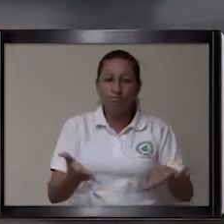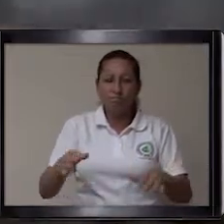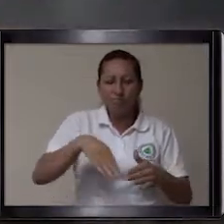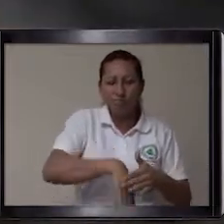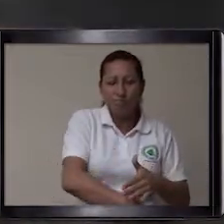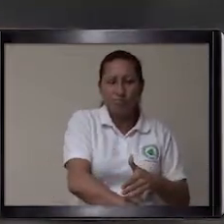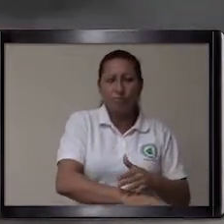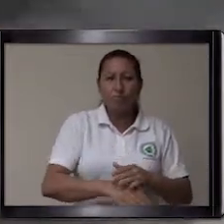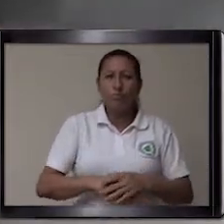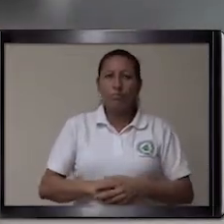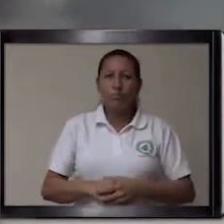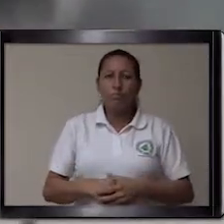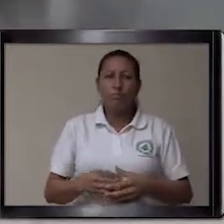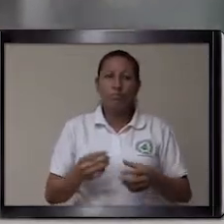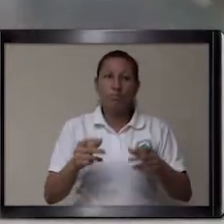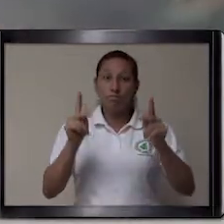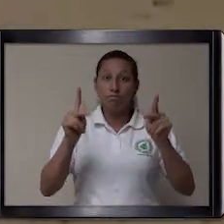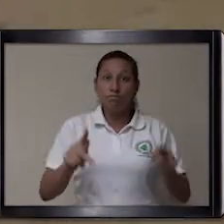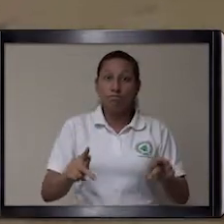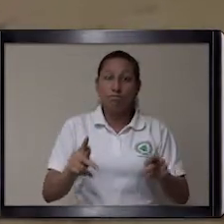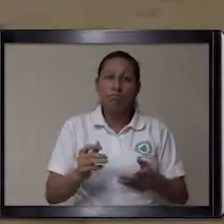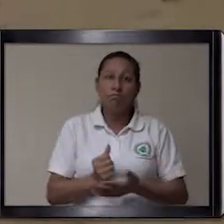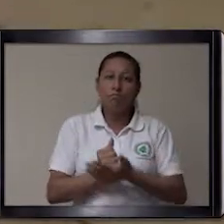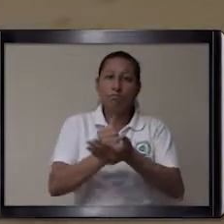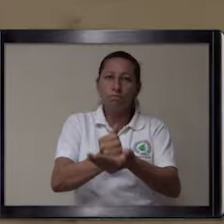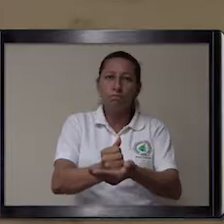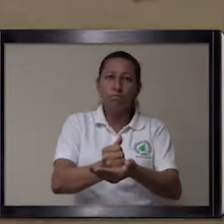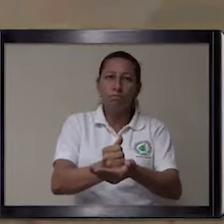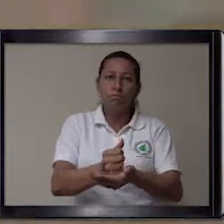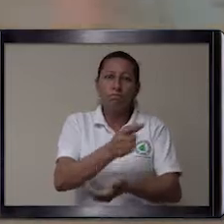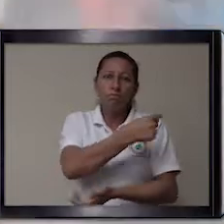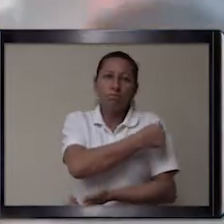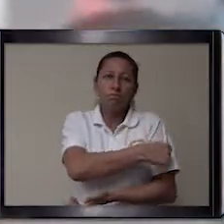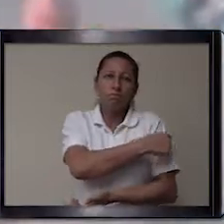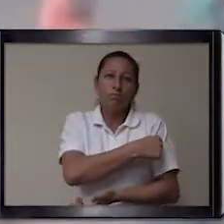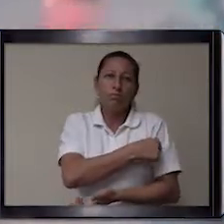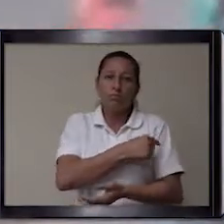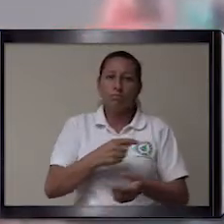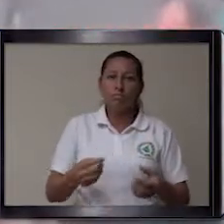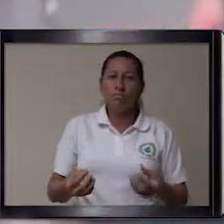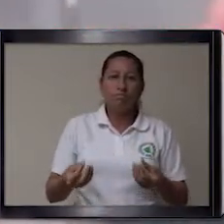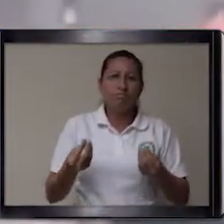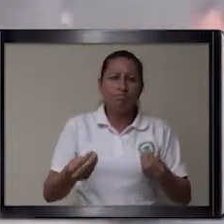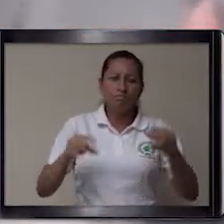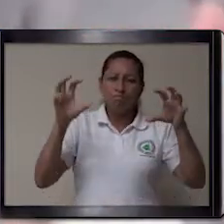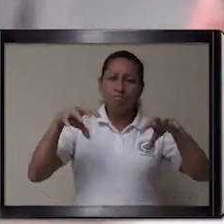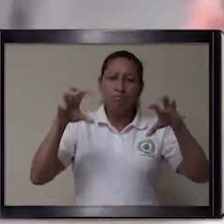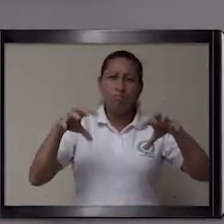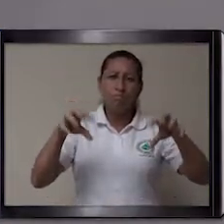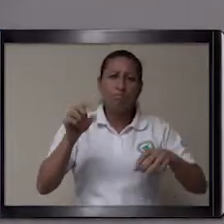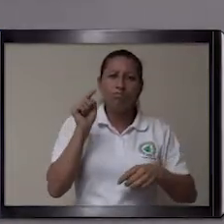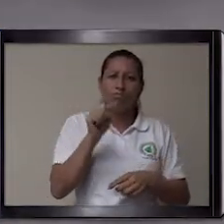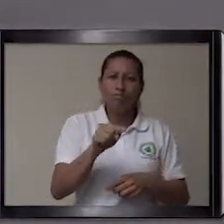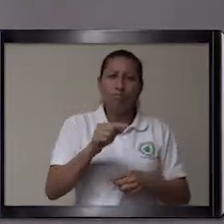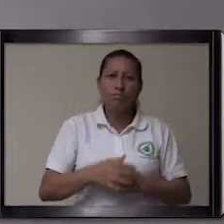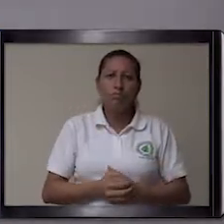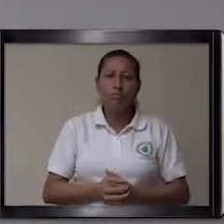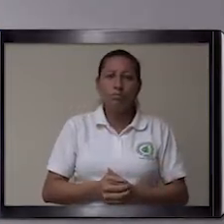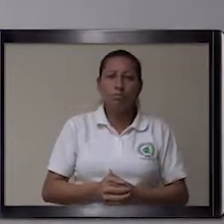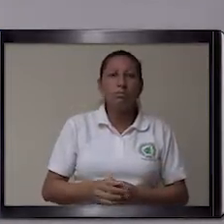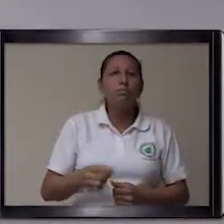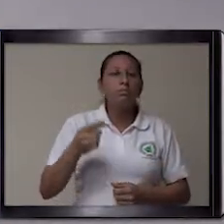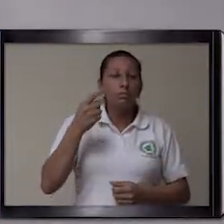de desaparecidos. Las labores de los socorristas han sido afectadas por las continuas lluvias que se han presentado en la